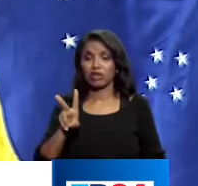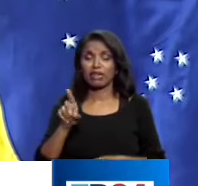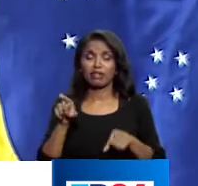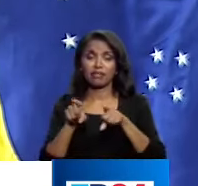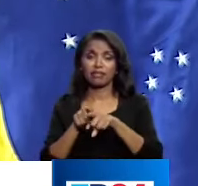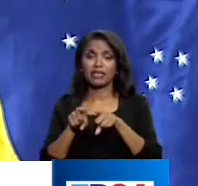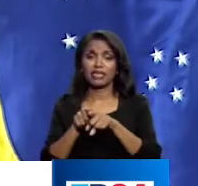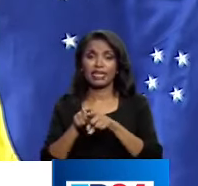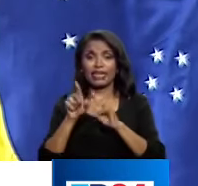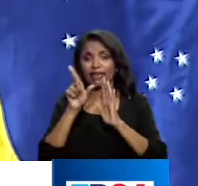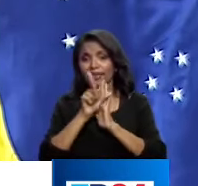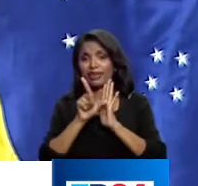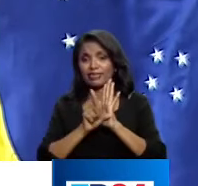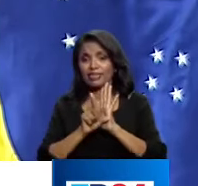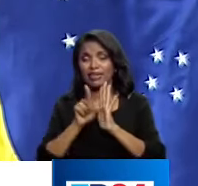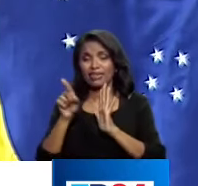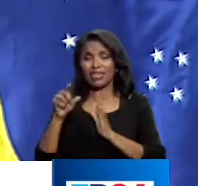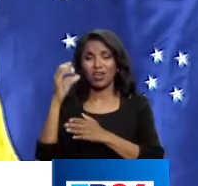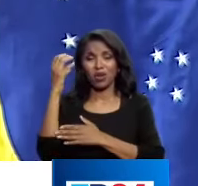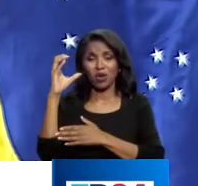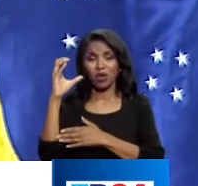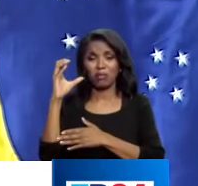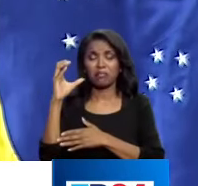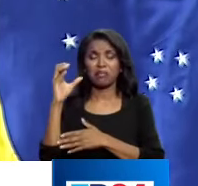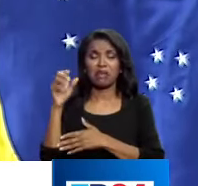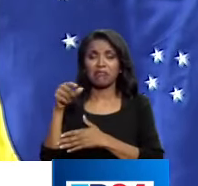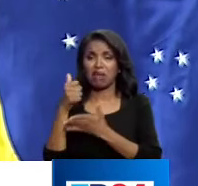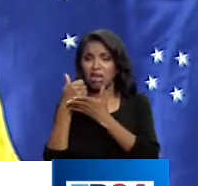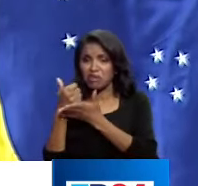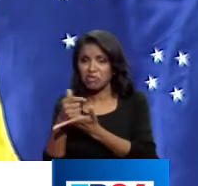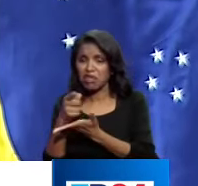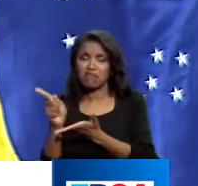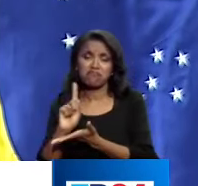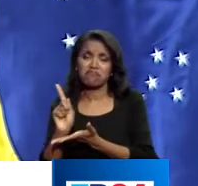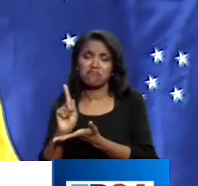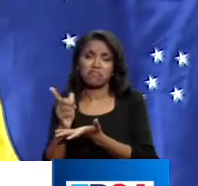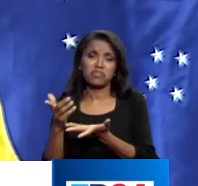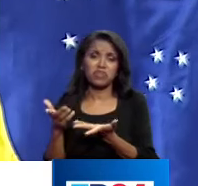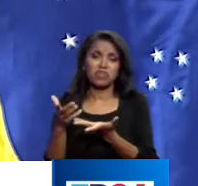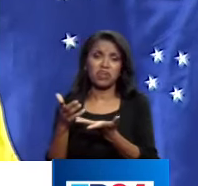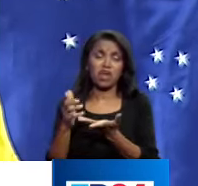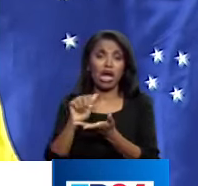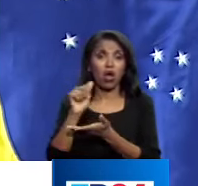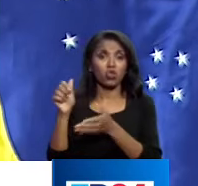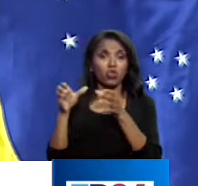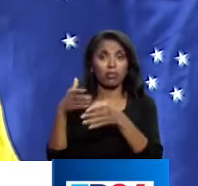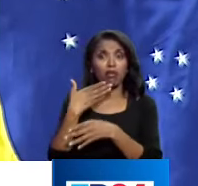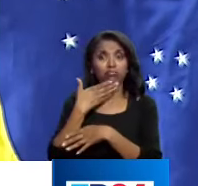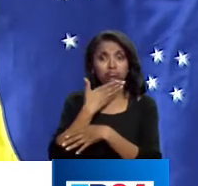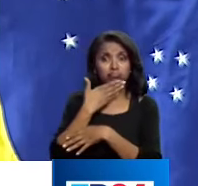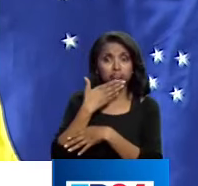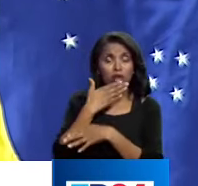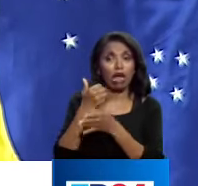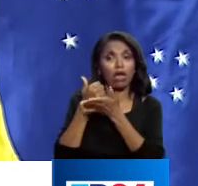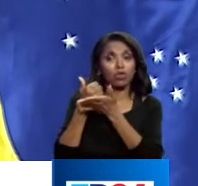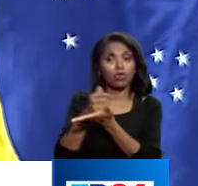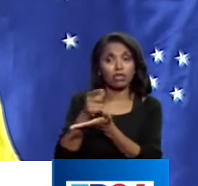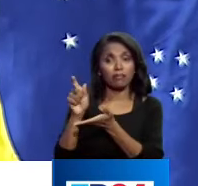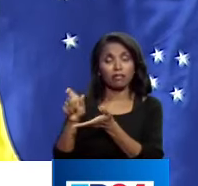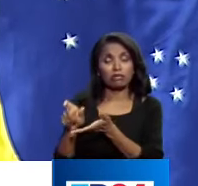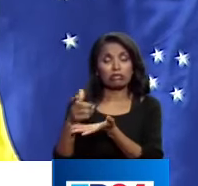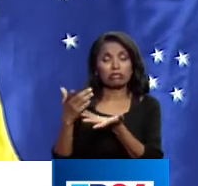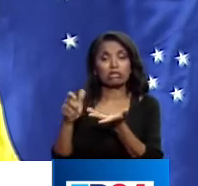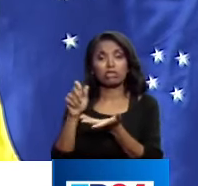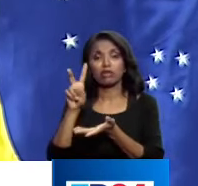lista. Colombia, que le ha dado la espalda a carteles, al cartel del Golfo, que hoy se está beneficiando, y Venezuela con